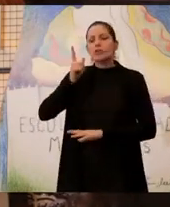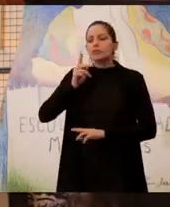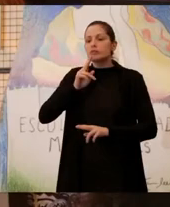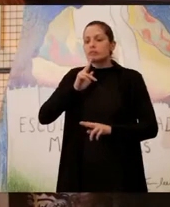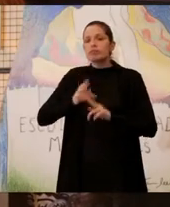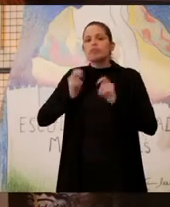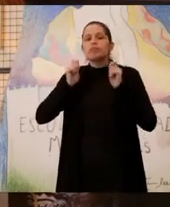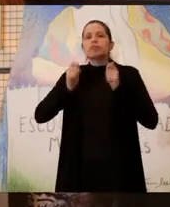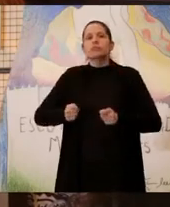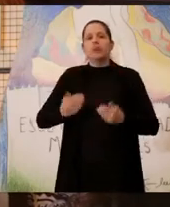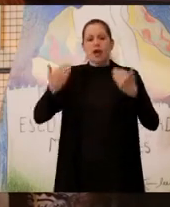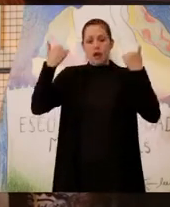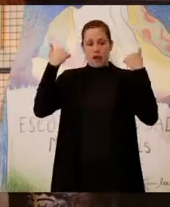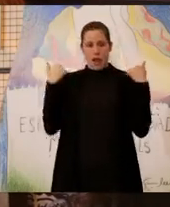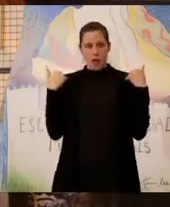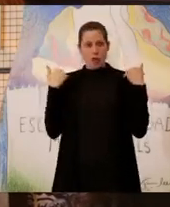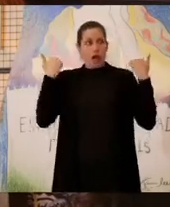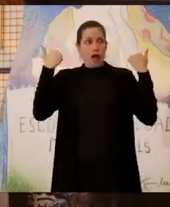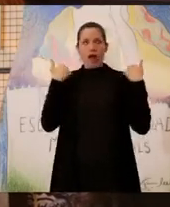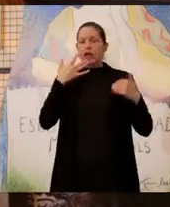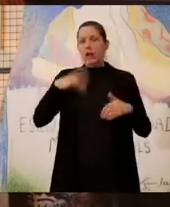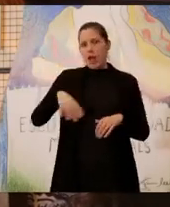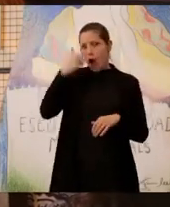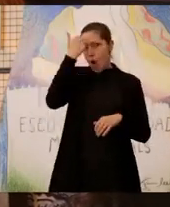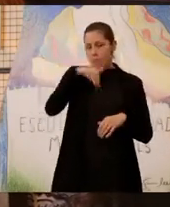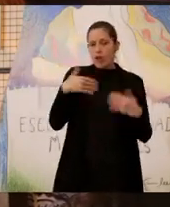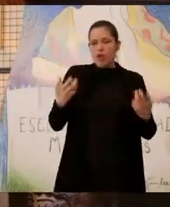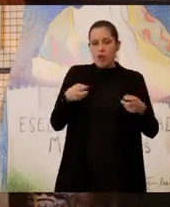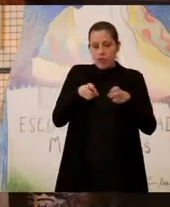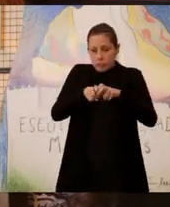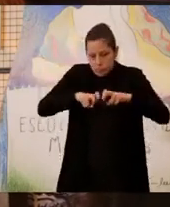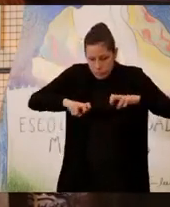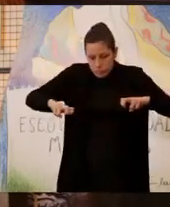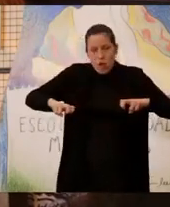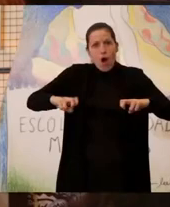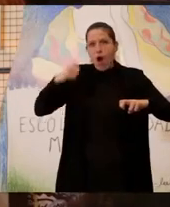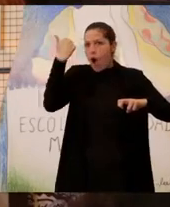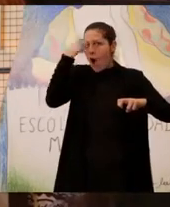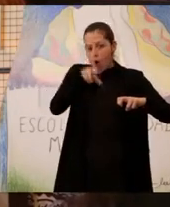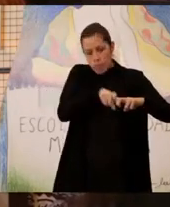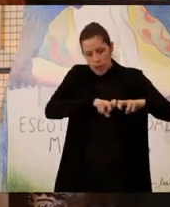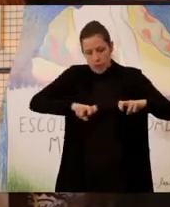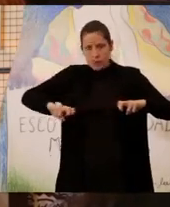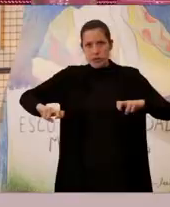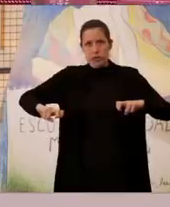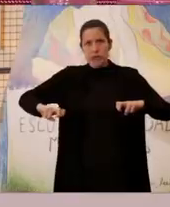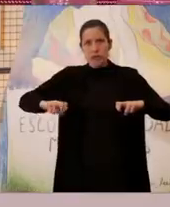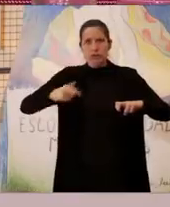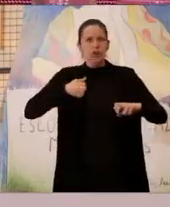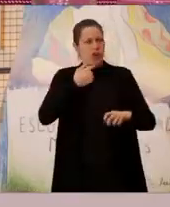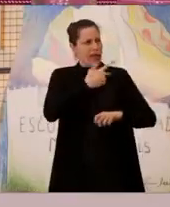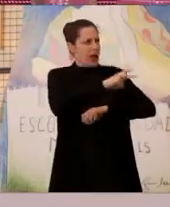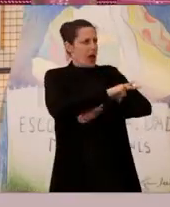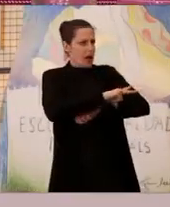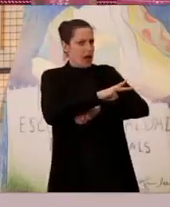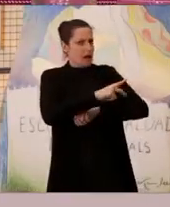corriendo y entonces resultó que toda la primera fila eran hombres y un día se lo dije al alcalde y me dijo No él